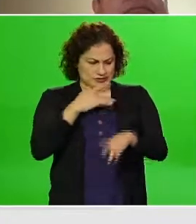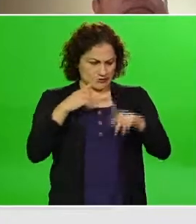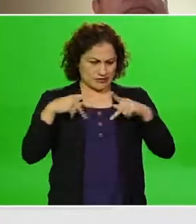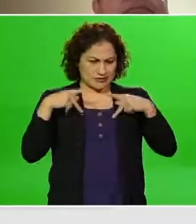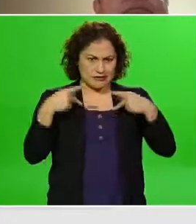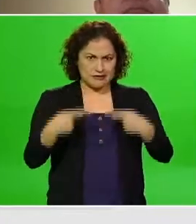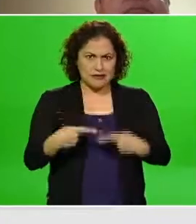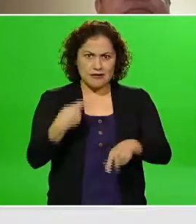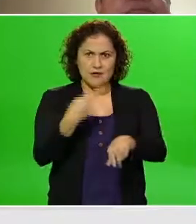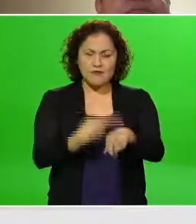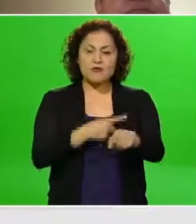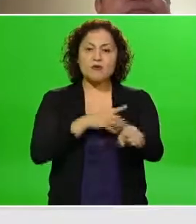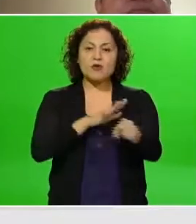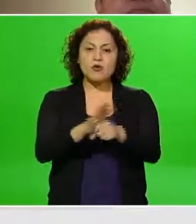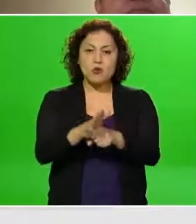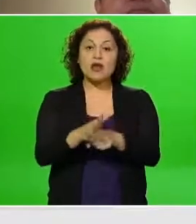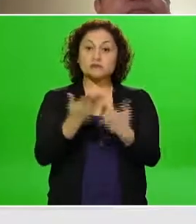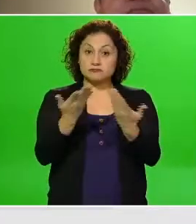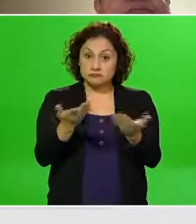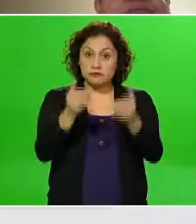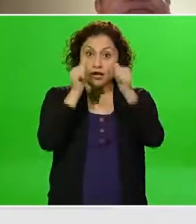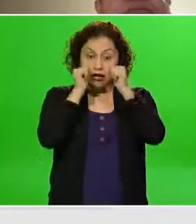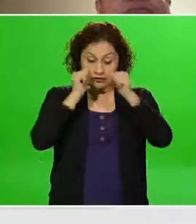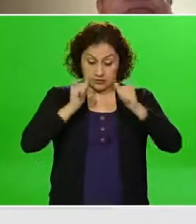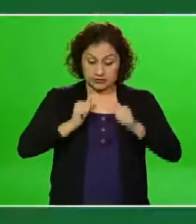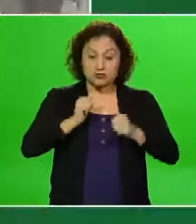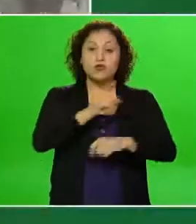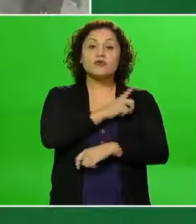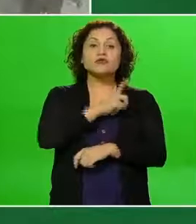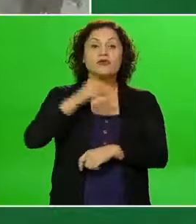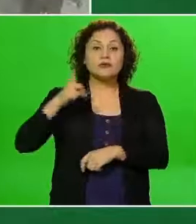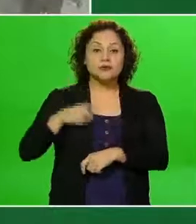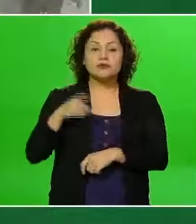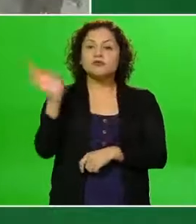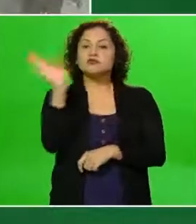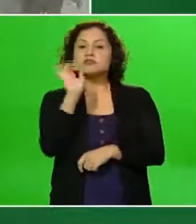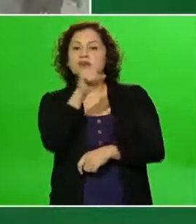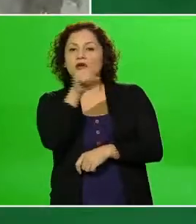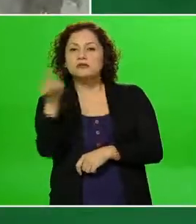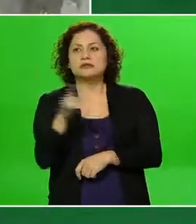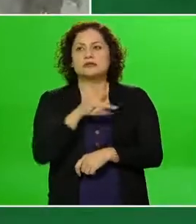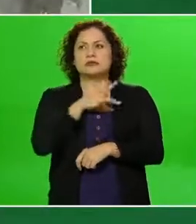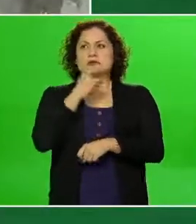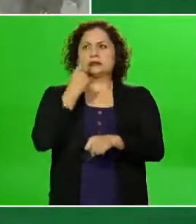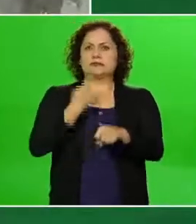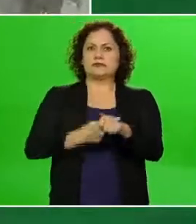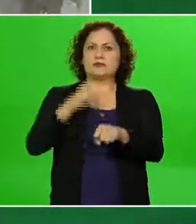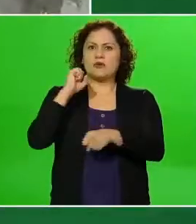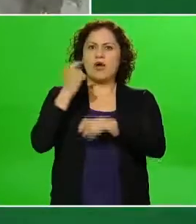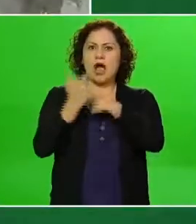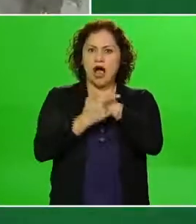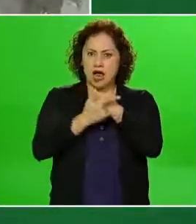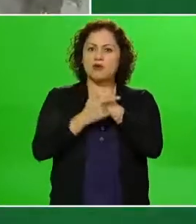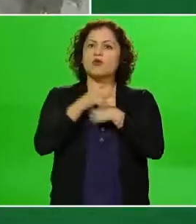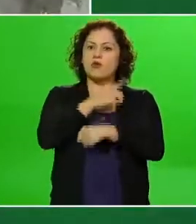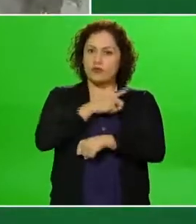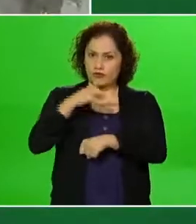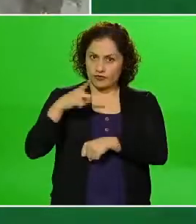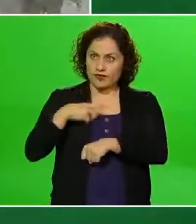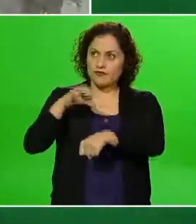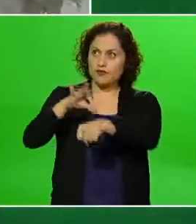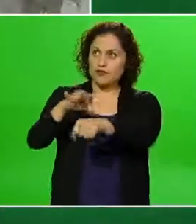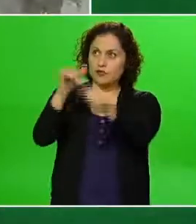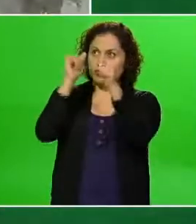cual debemos trabajar algún padecimiento del cual estemos nosotros teniendo para poder trabajar y poder